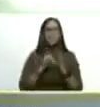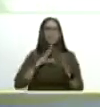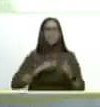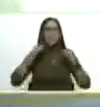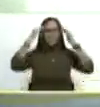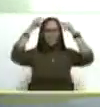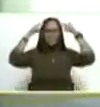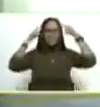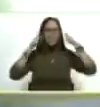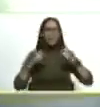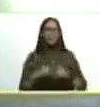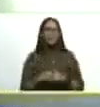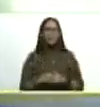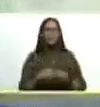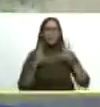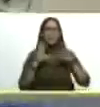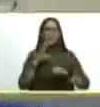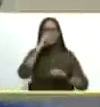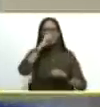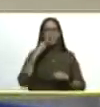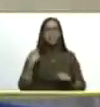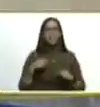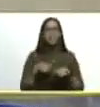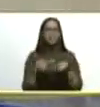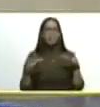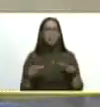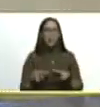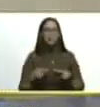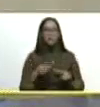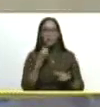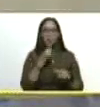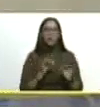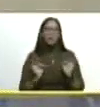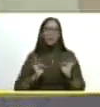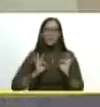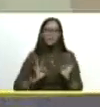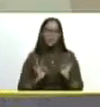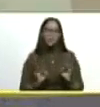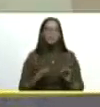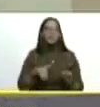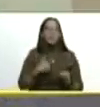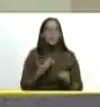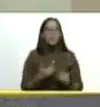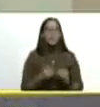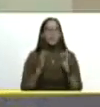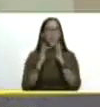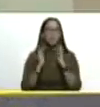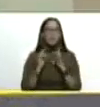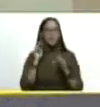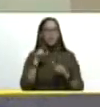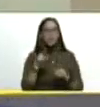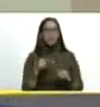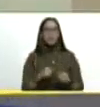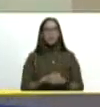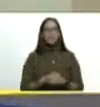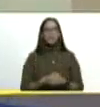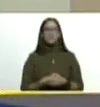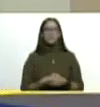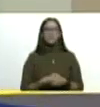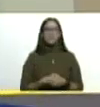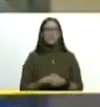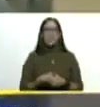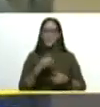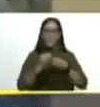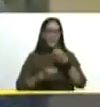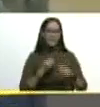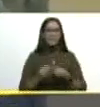Hugo Chávez. 15 años tiene este espacio. Bueno, precisamente pudimos contactar con usted, llegó la Bricomil, la